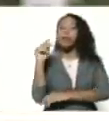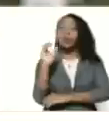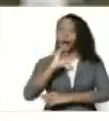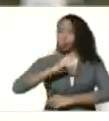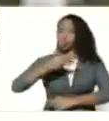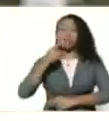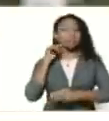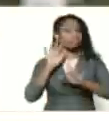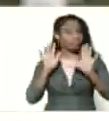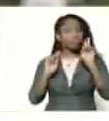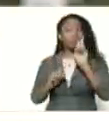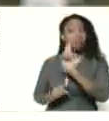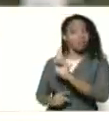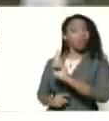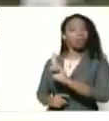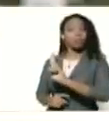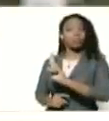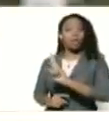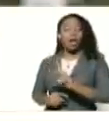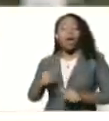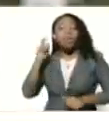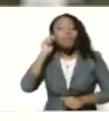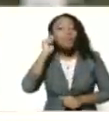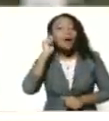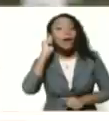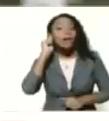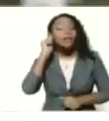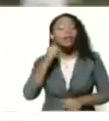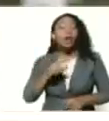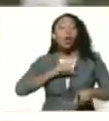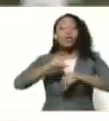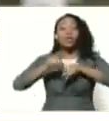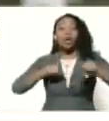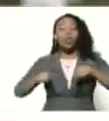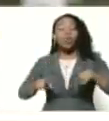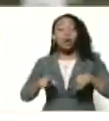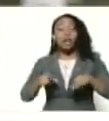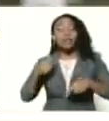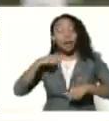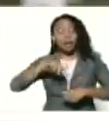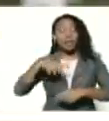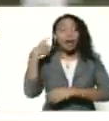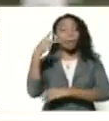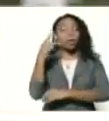nada menos, Miriam. Iris Armas Machado, coordinadora de la parroquia Caricuao.